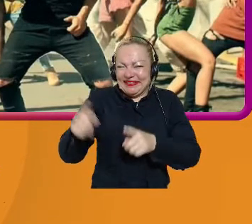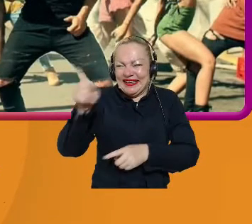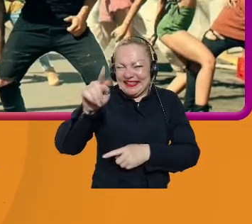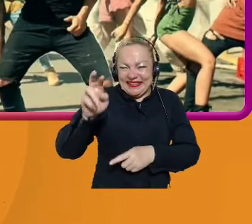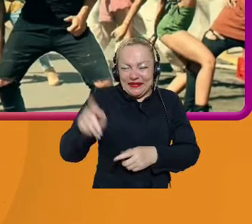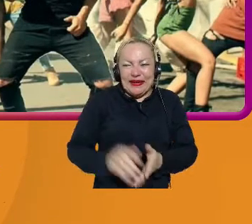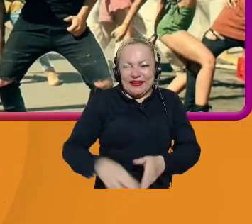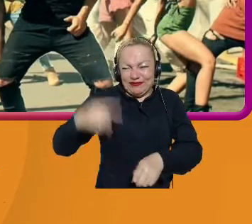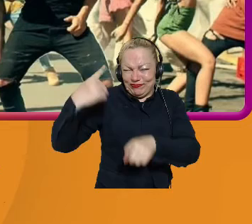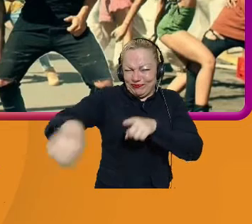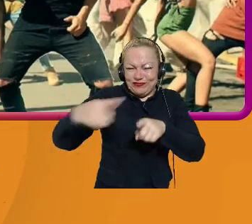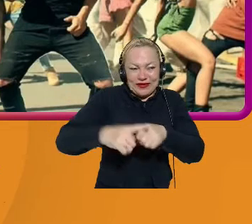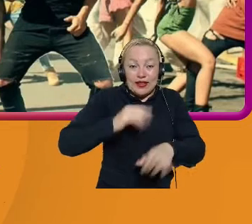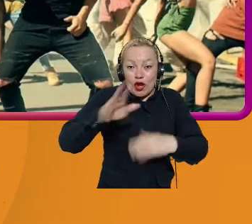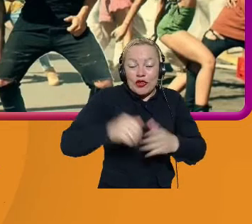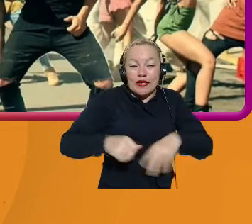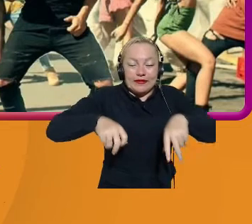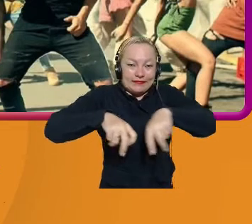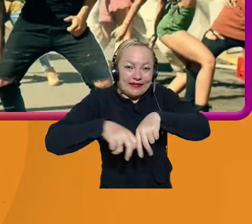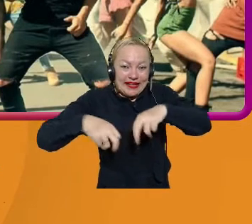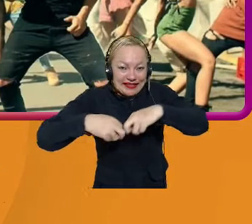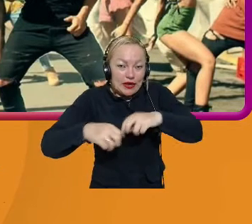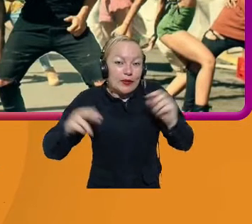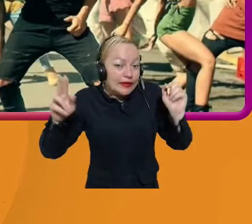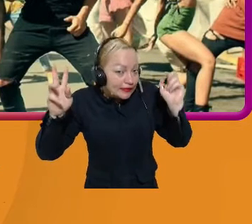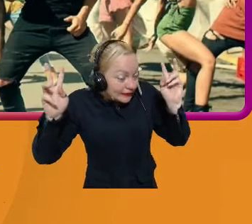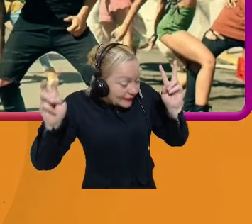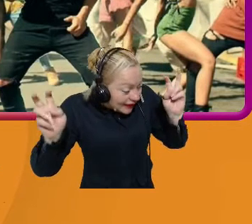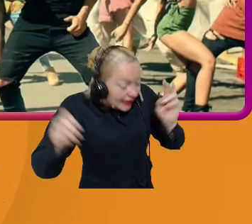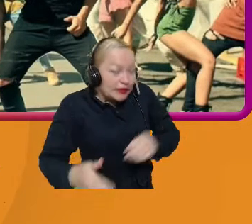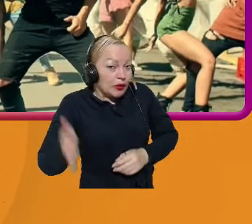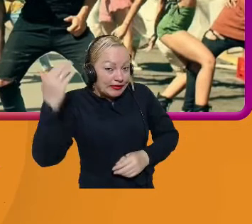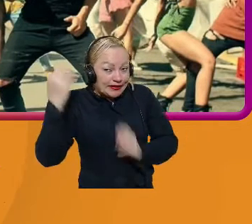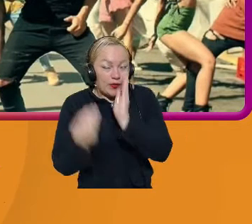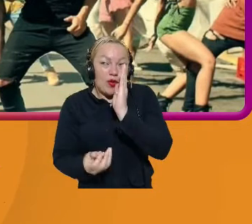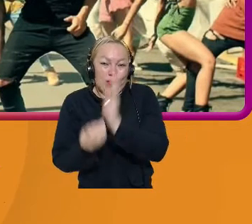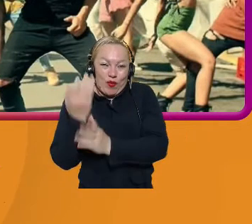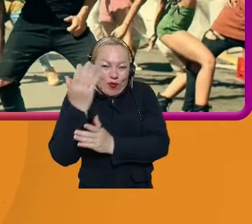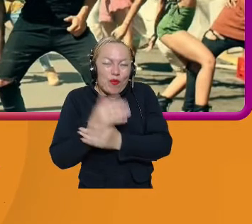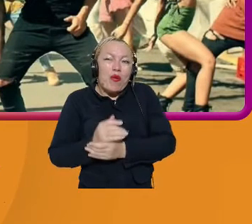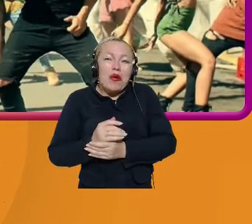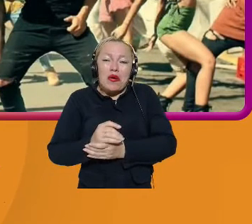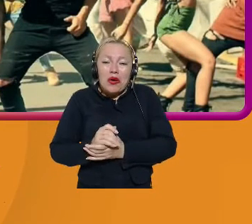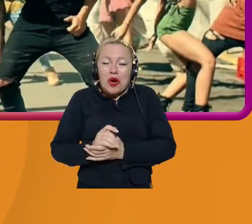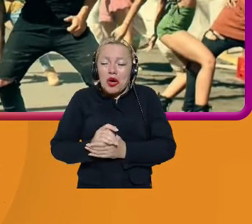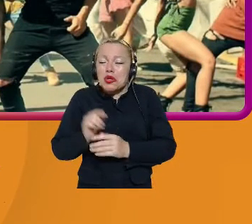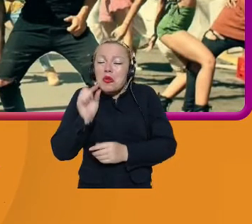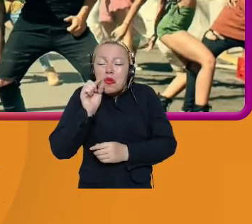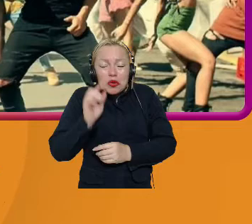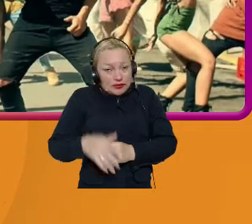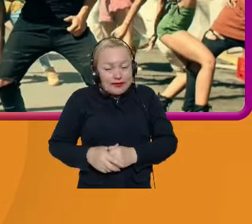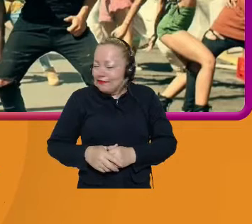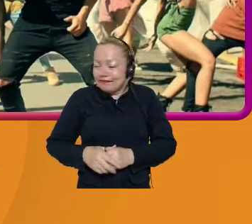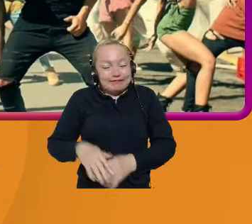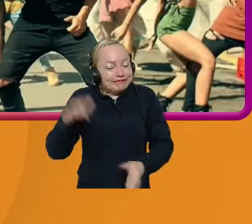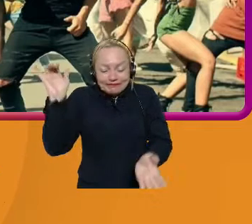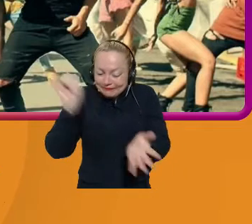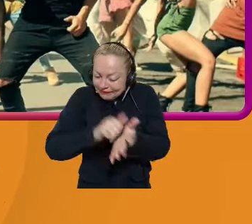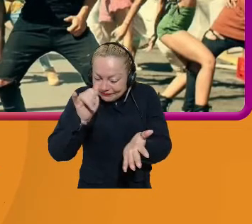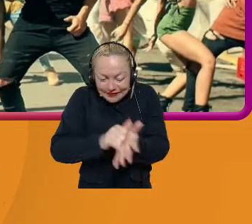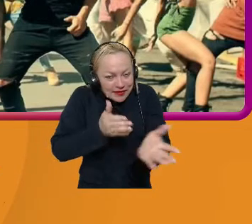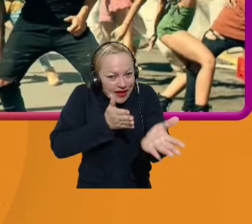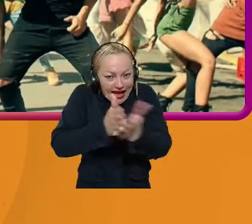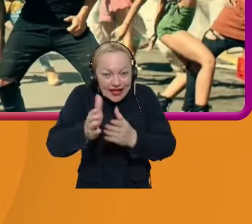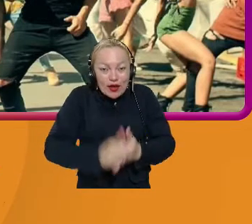muchos más. Entonces, el reggaetón, que supuestamente era una moda pasajera, se implantó, se enquistó en las vidas. Y